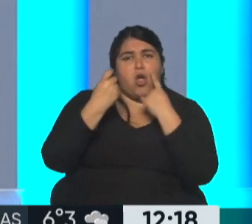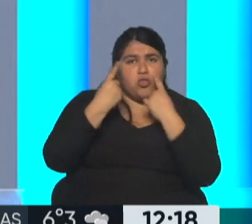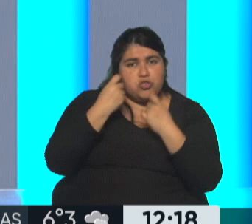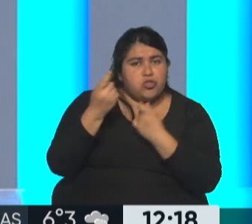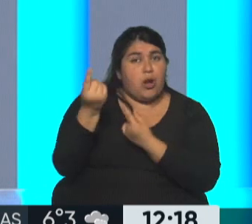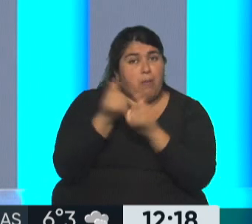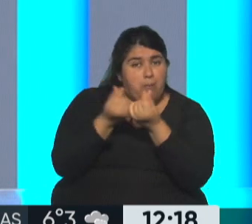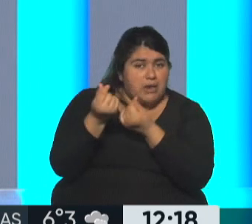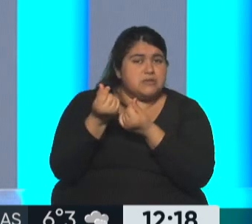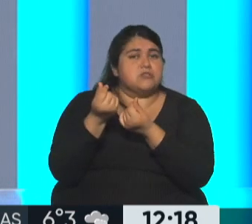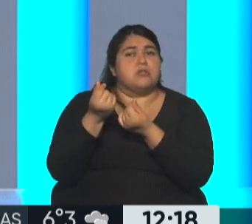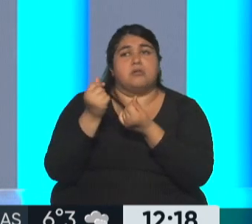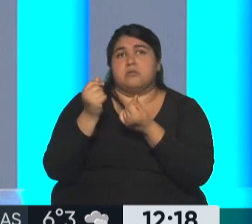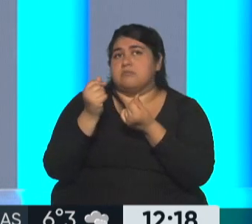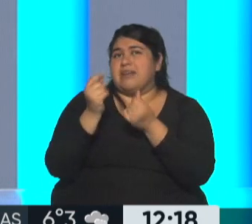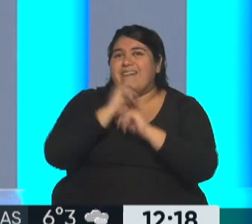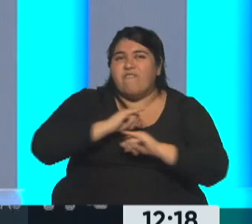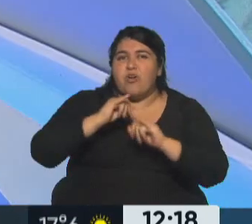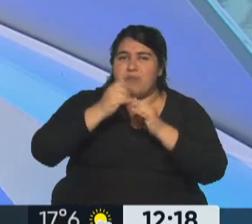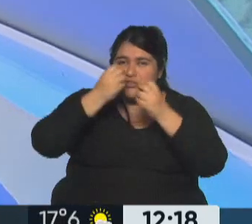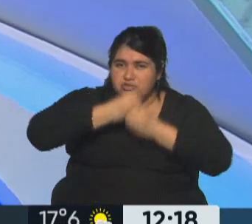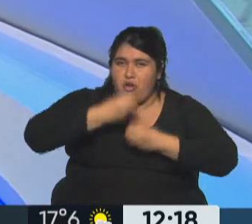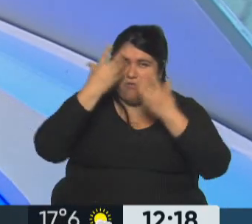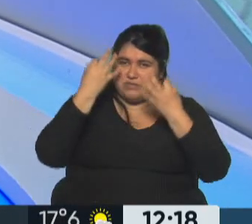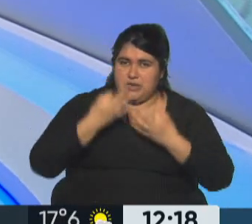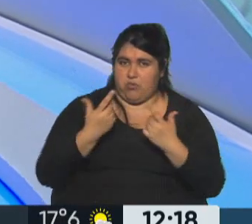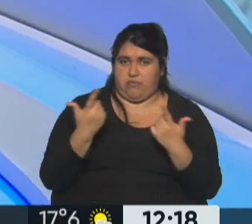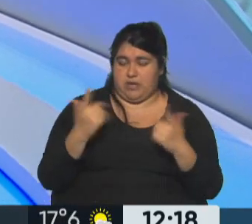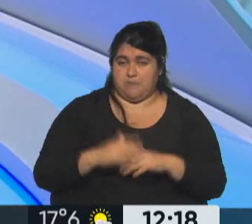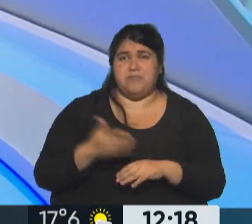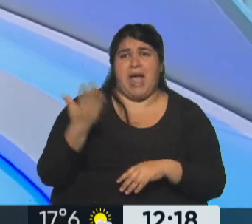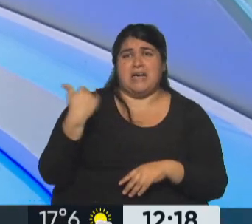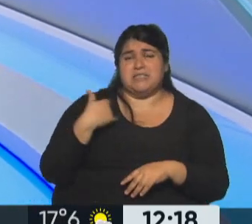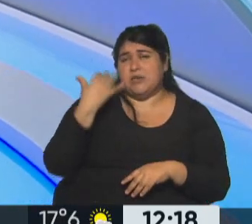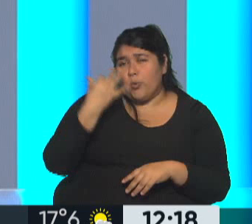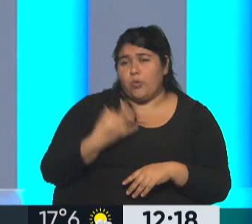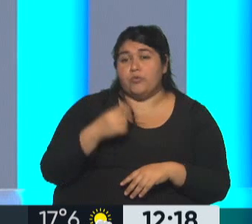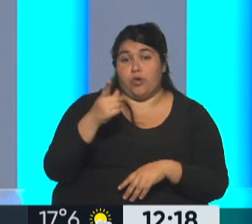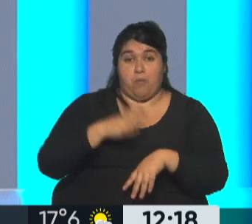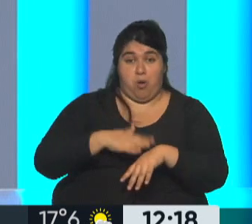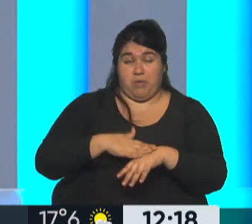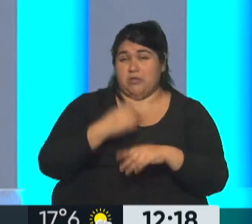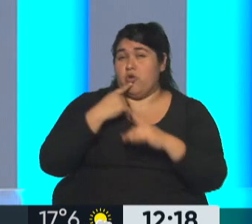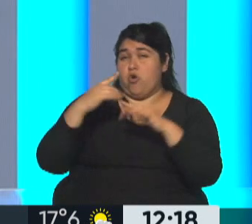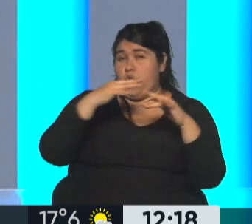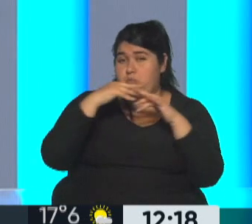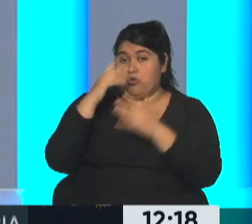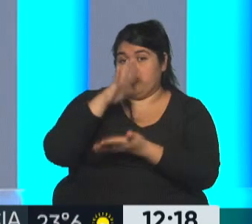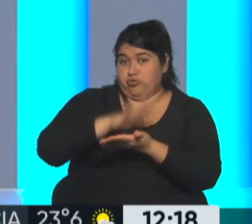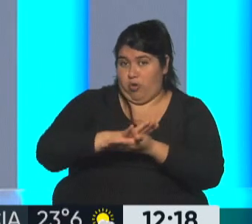no no hubo información concreta sí es cierto que ayer lo que pasó es que inmediatamente después que corrió este rumor de que estaba